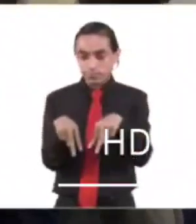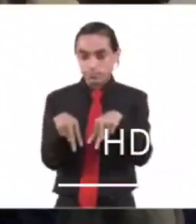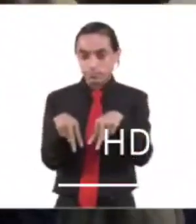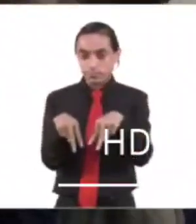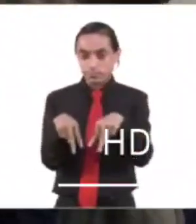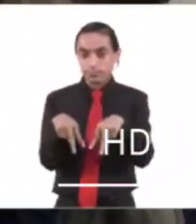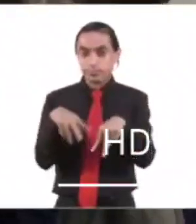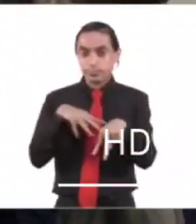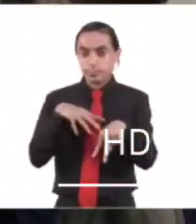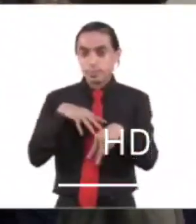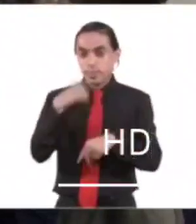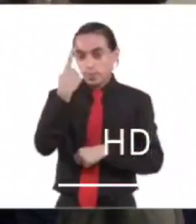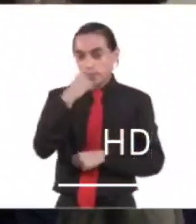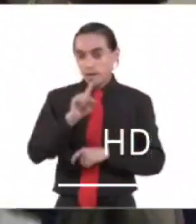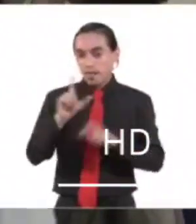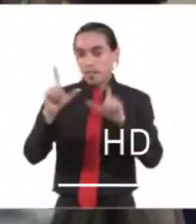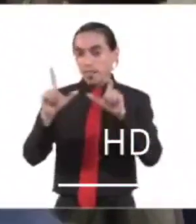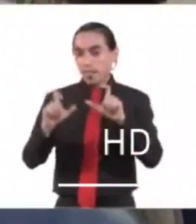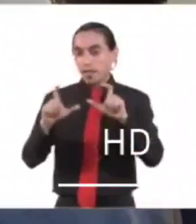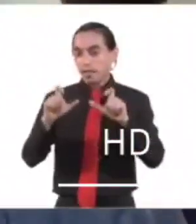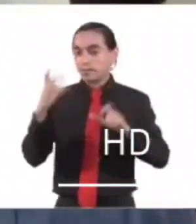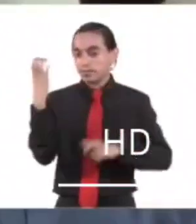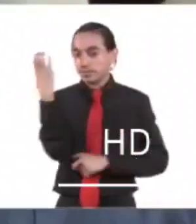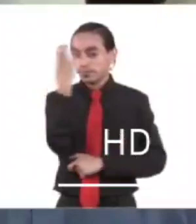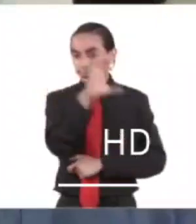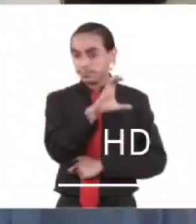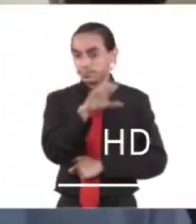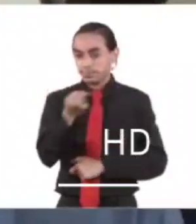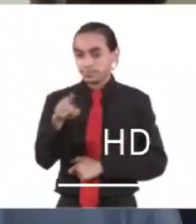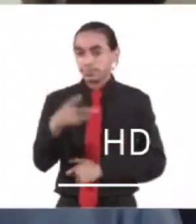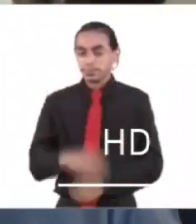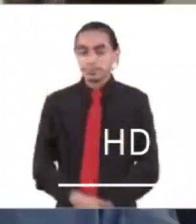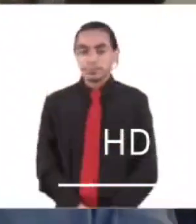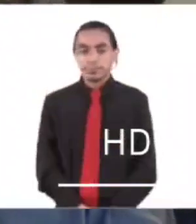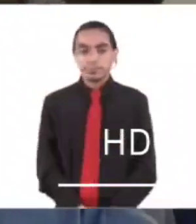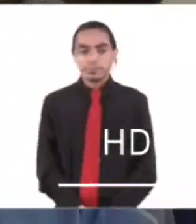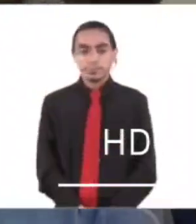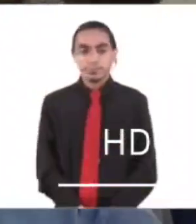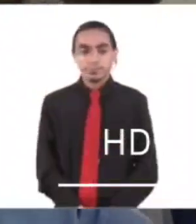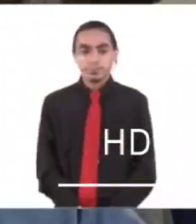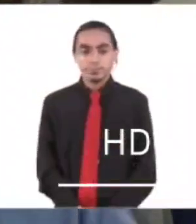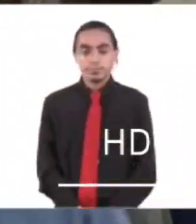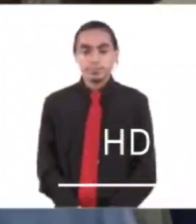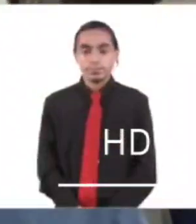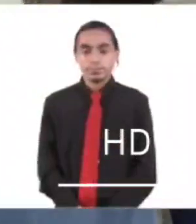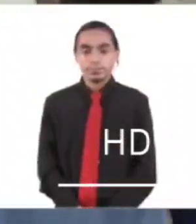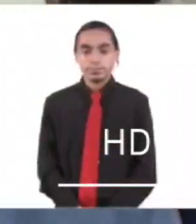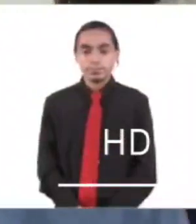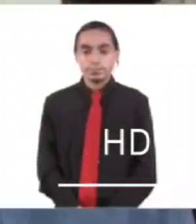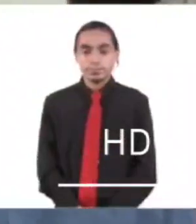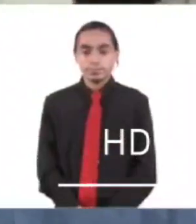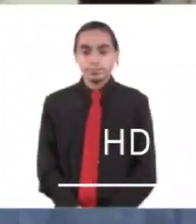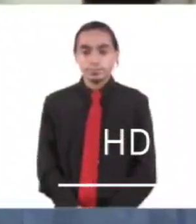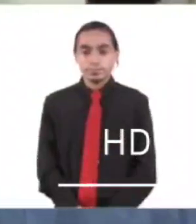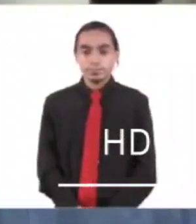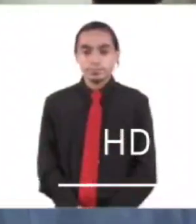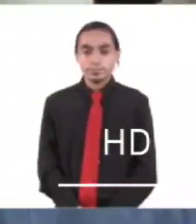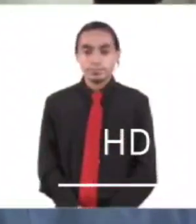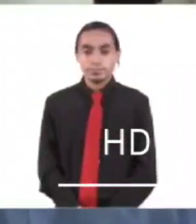primera fila, para la toma de una fotografía representativa de este acto con todas y todos los que nos acompañan, por favor.